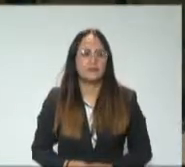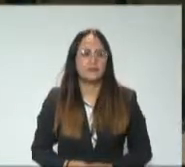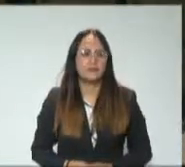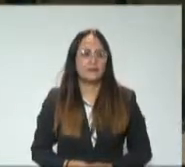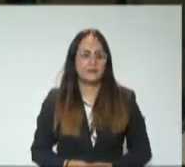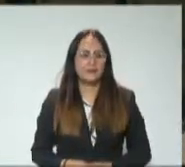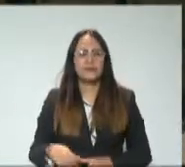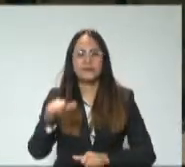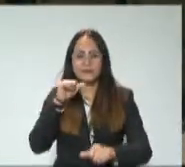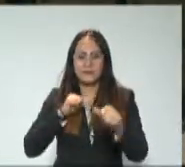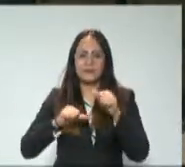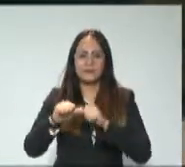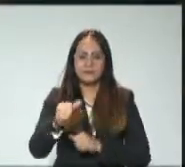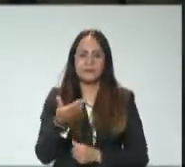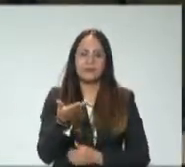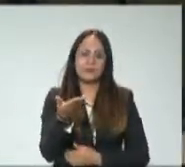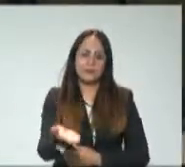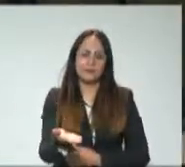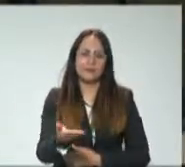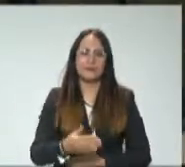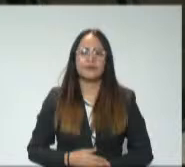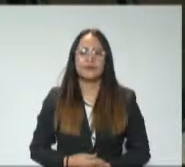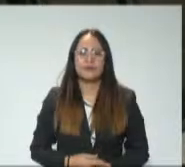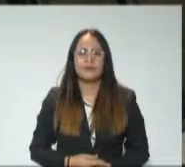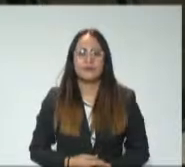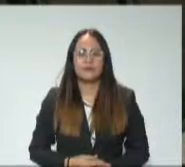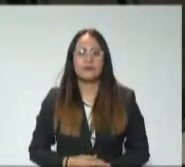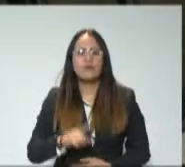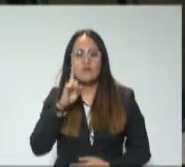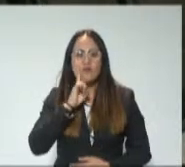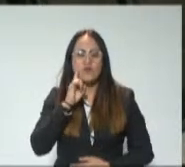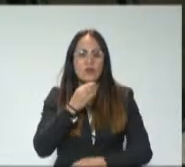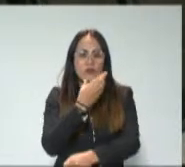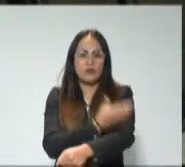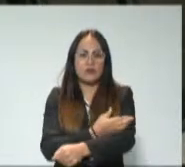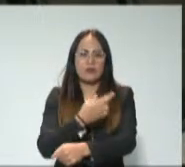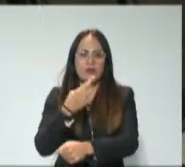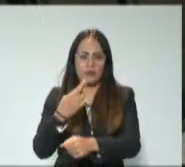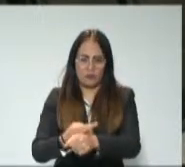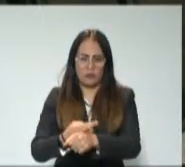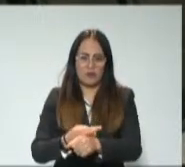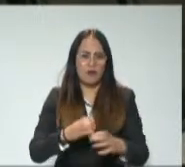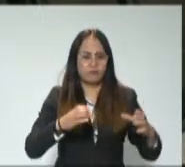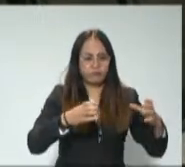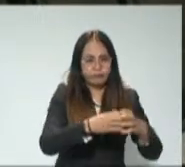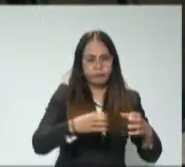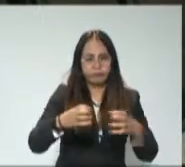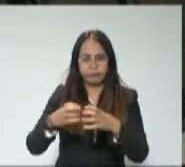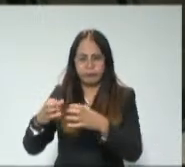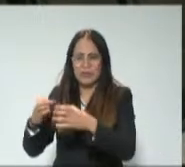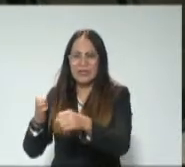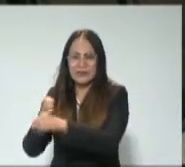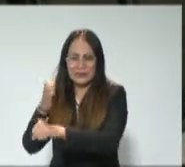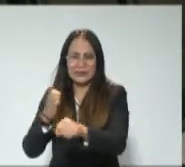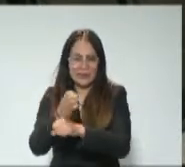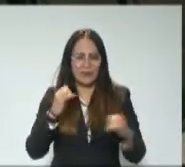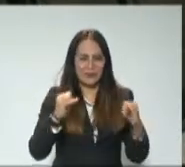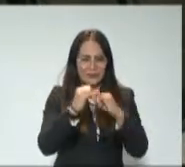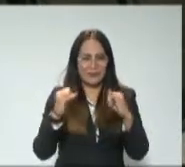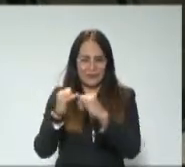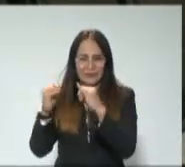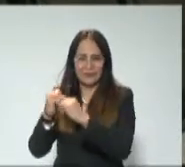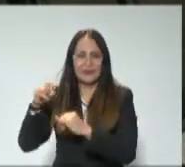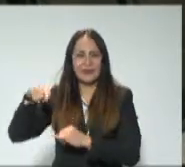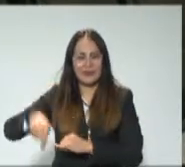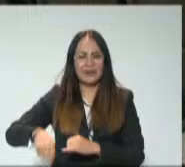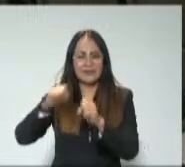cedemos ahora el uso de la voz a la coordinadora de los organismos garantes de las entidades federativas del Sistema